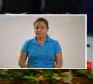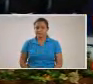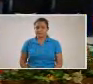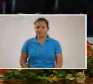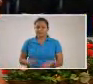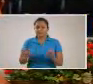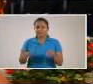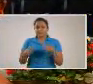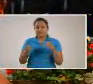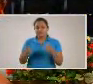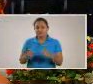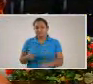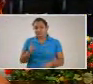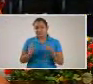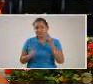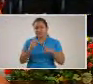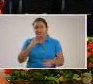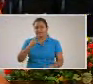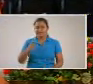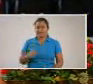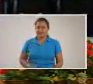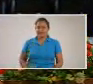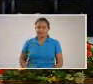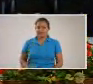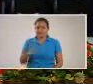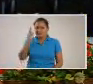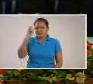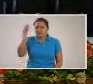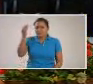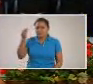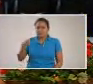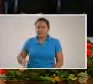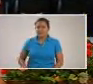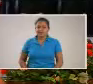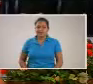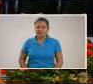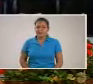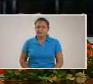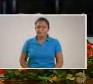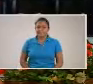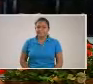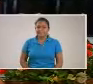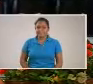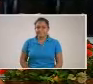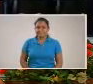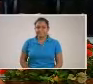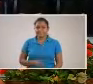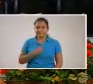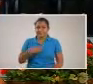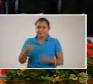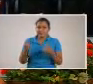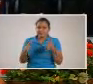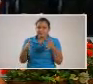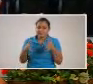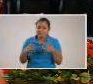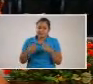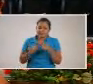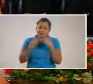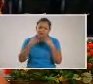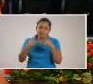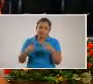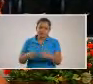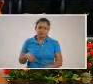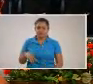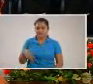Y entonces alguien dirá: bueno, ¿y eso qué, hermano? ¿Verdad? Porque ya me asustó con las noticias, ya me hizo bolas